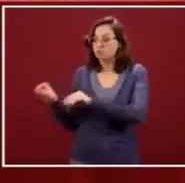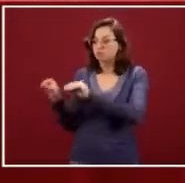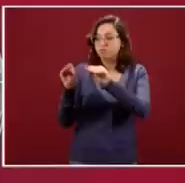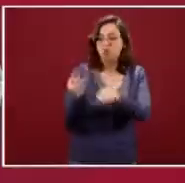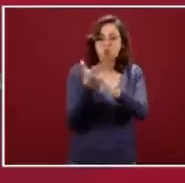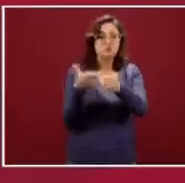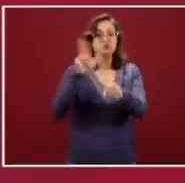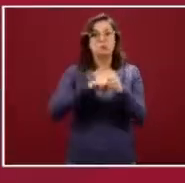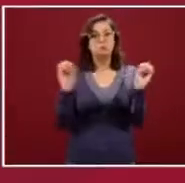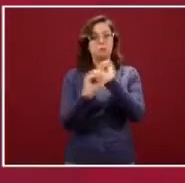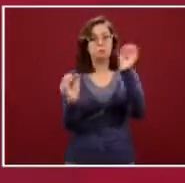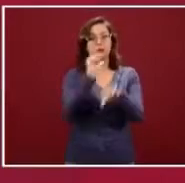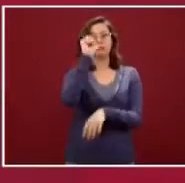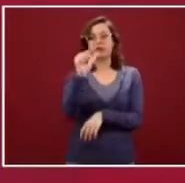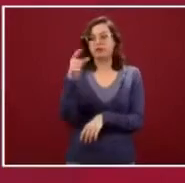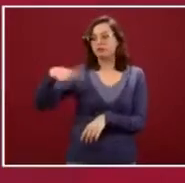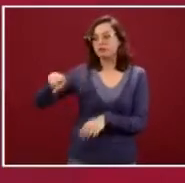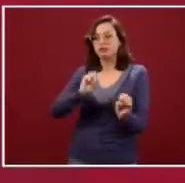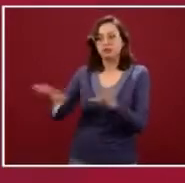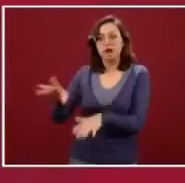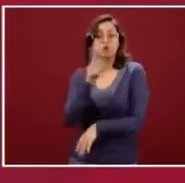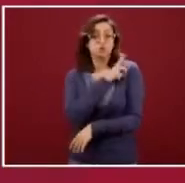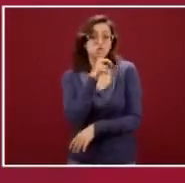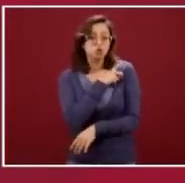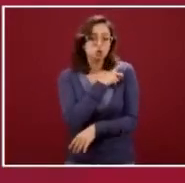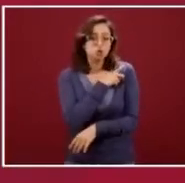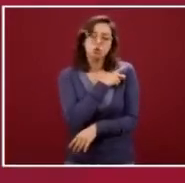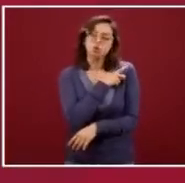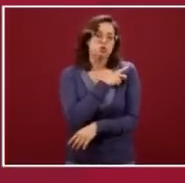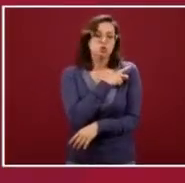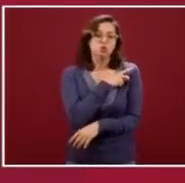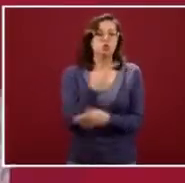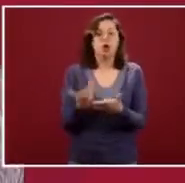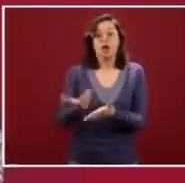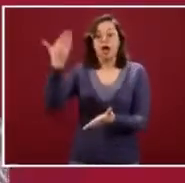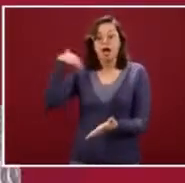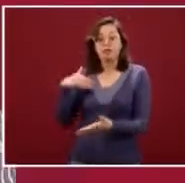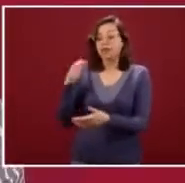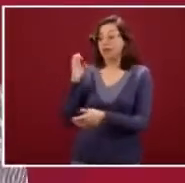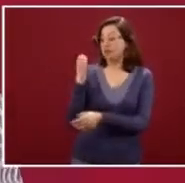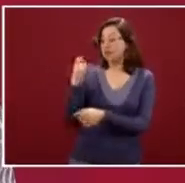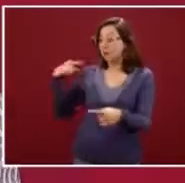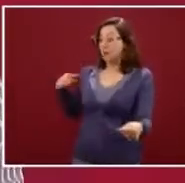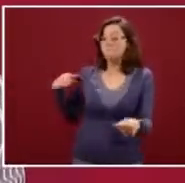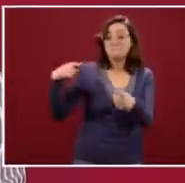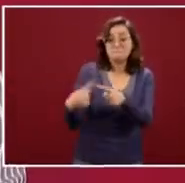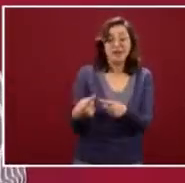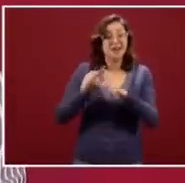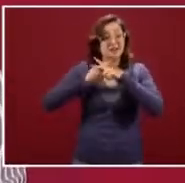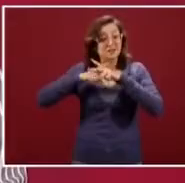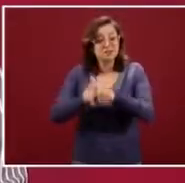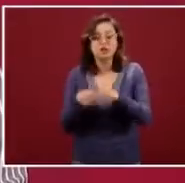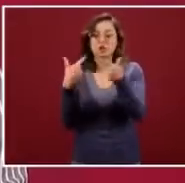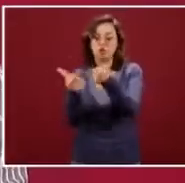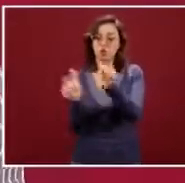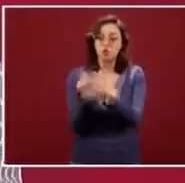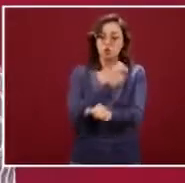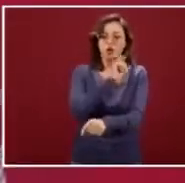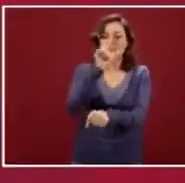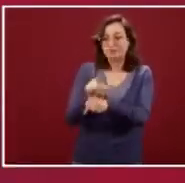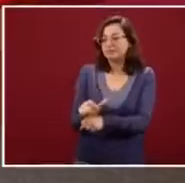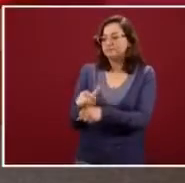salud. Ya desde la preparación a finales de enero integramos estos equipos especiales de